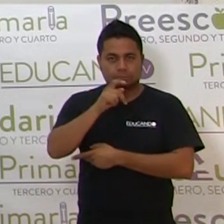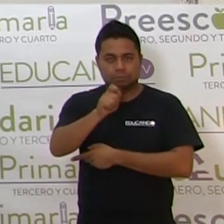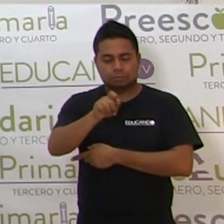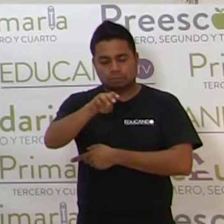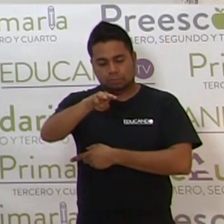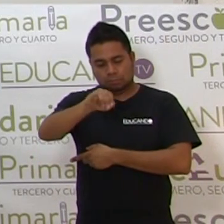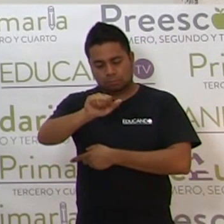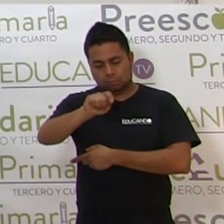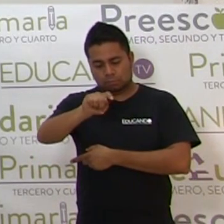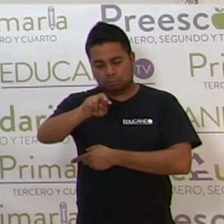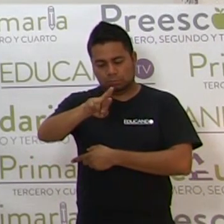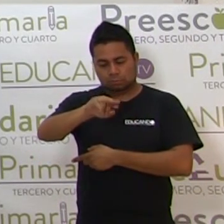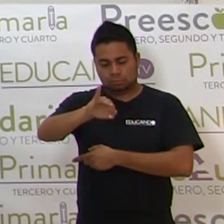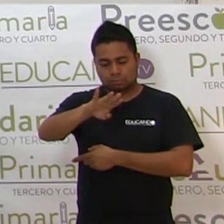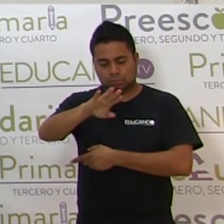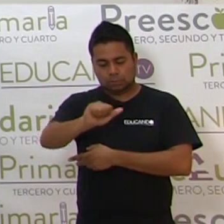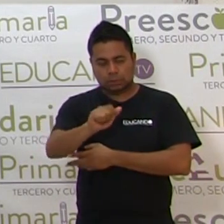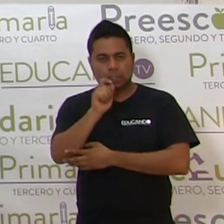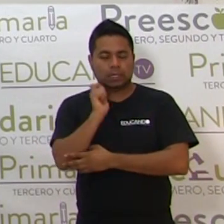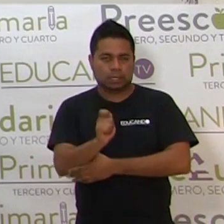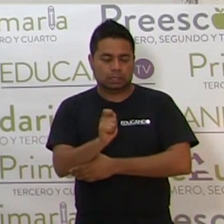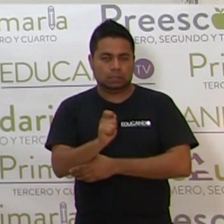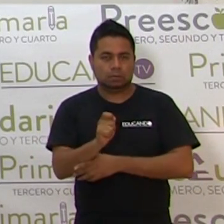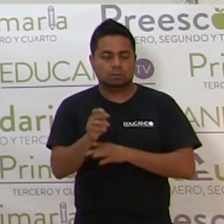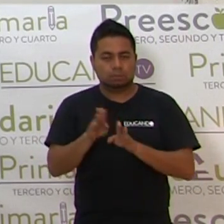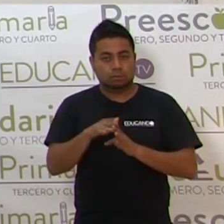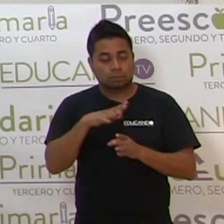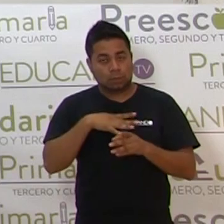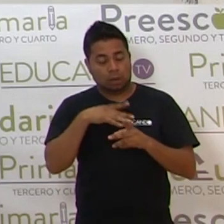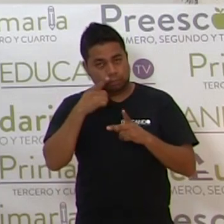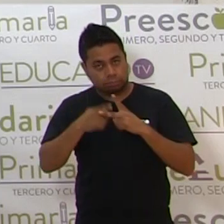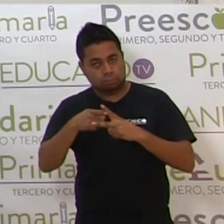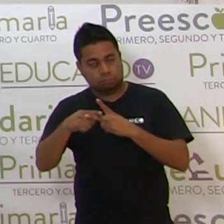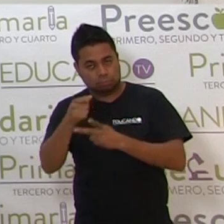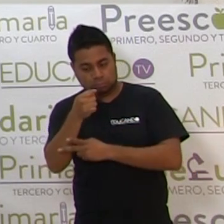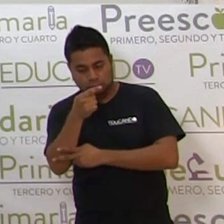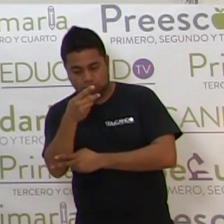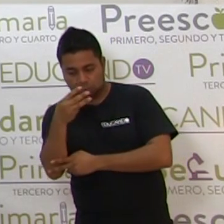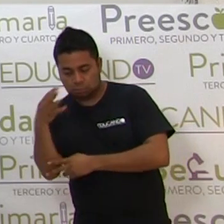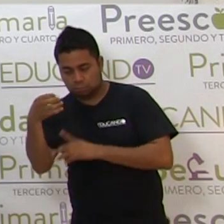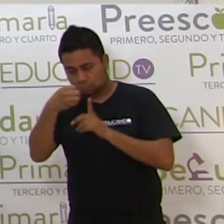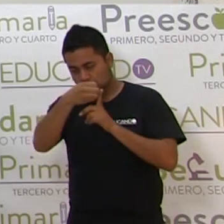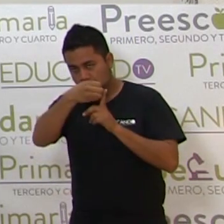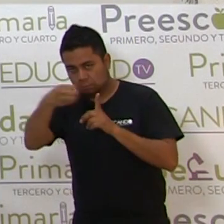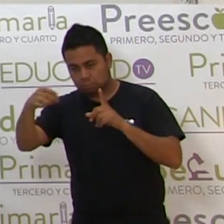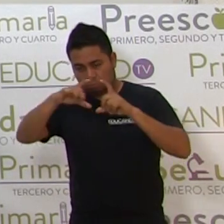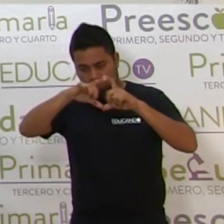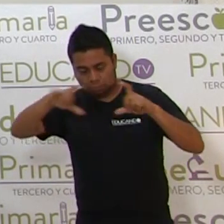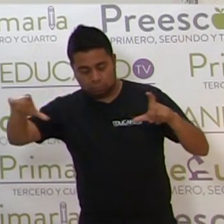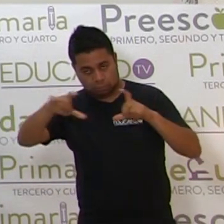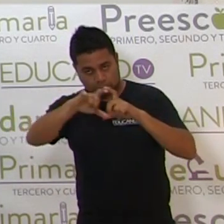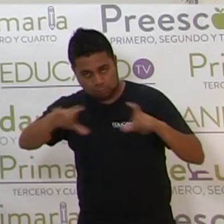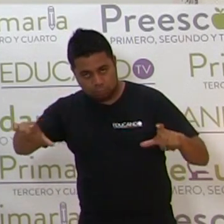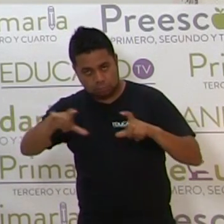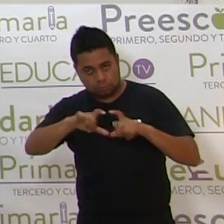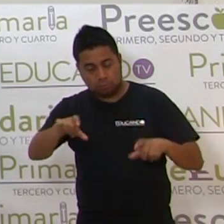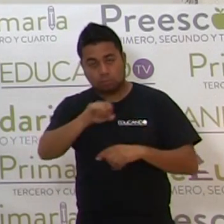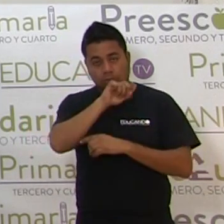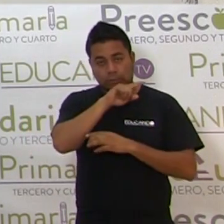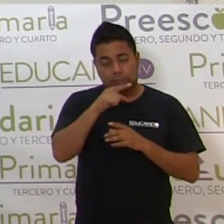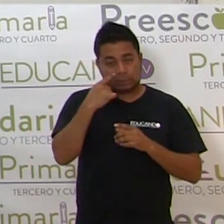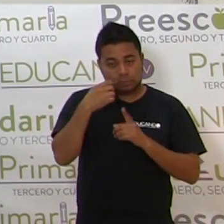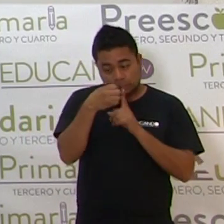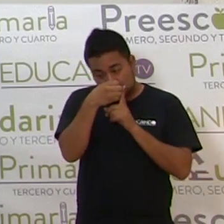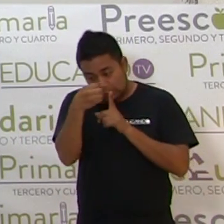también cuando nos referimos, así como tiene un conteo cada uno de los versos en las estrofas, los versos